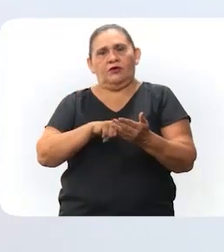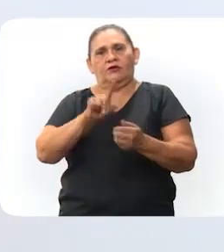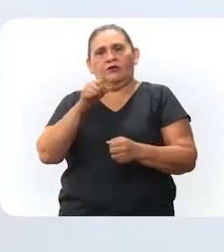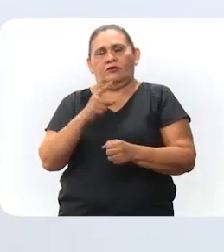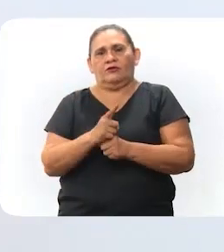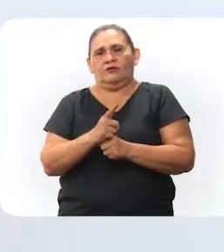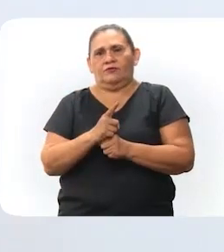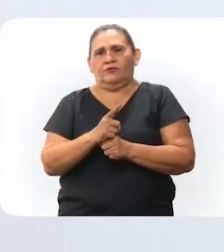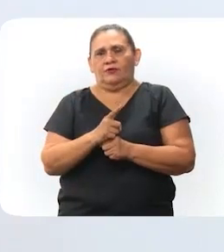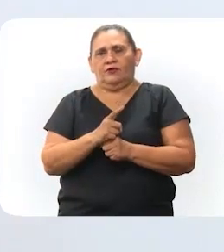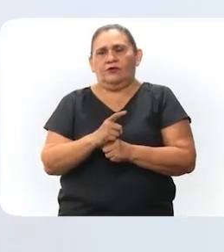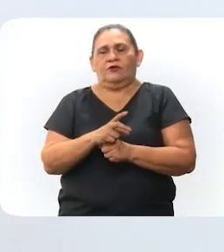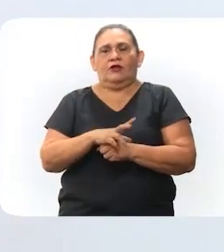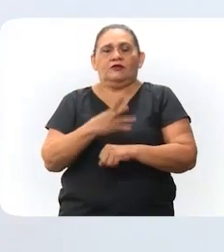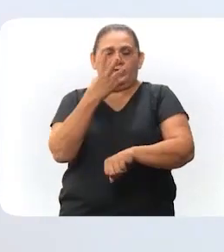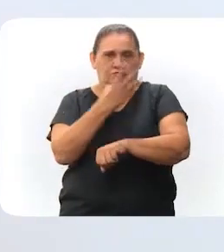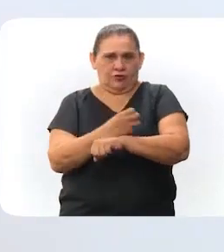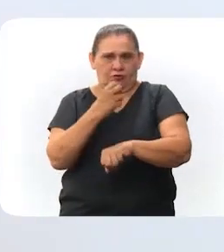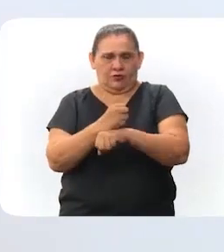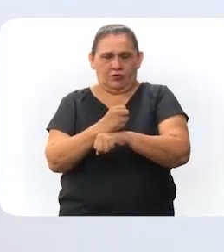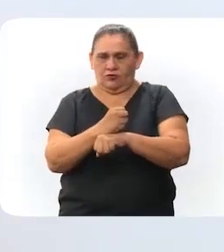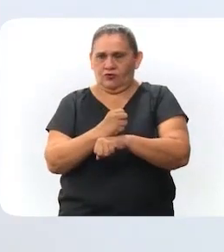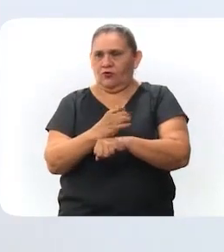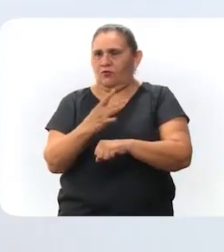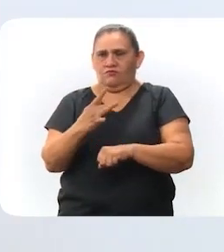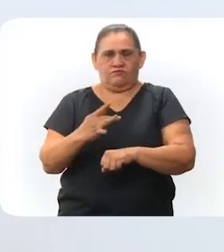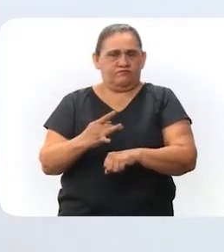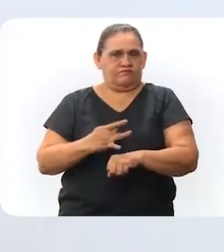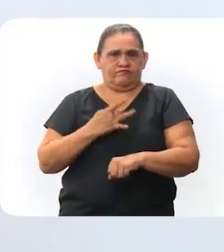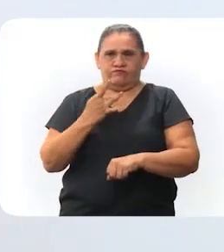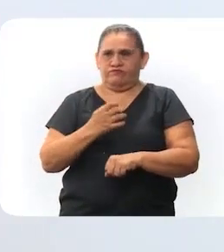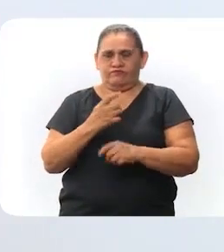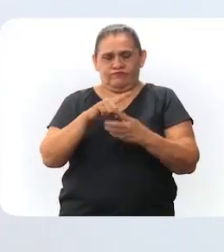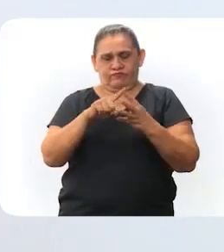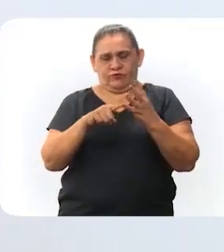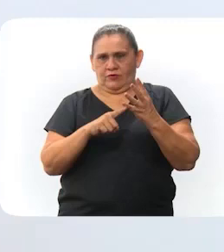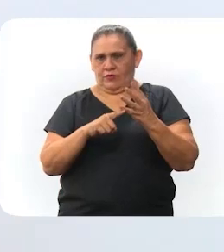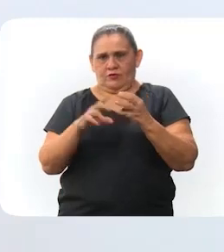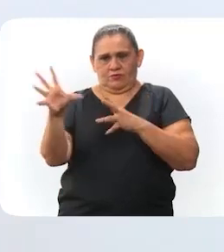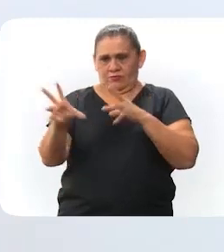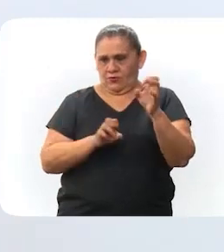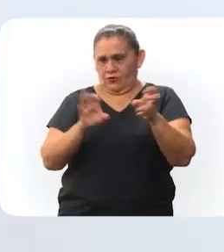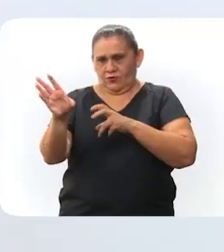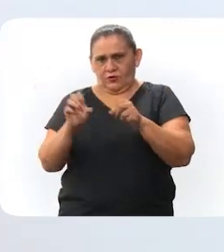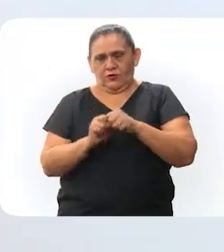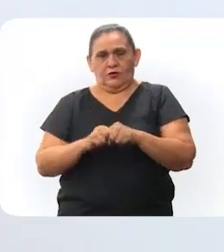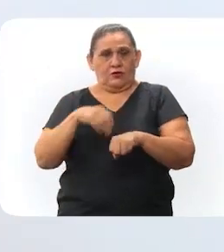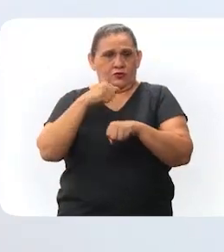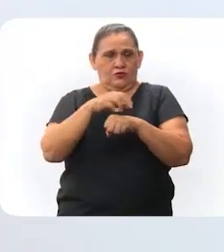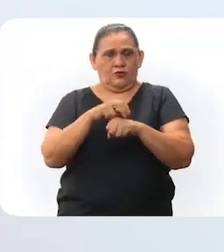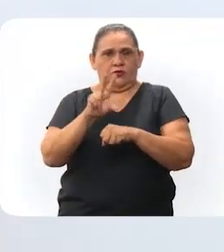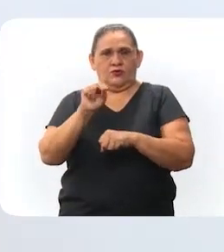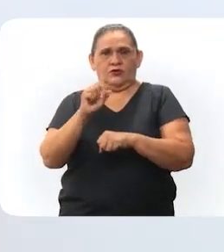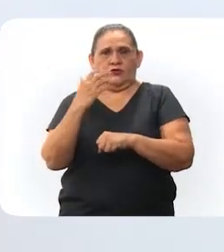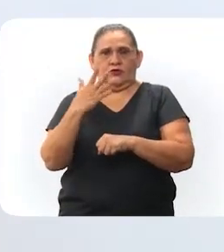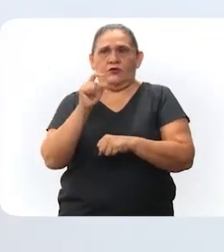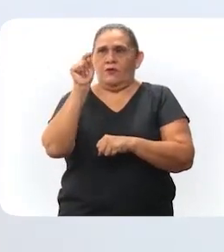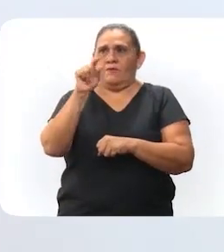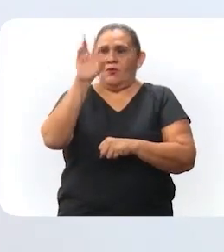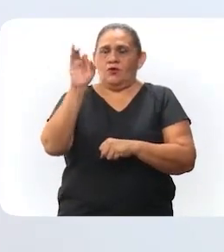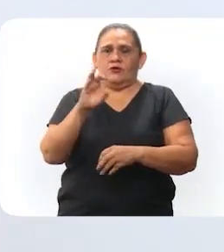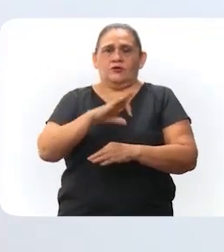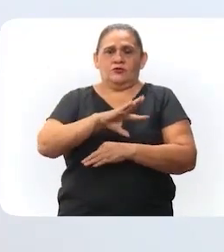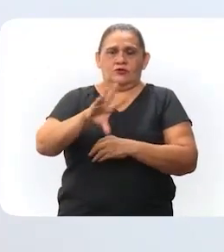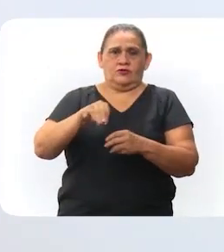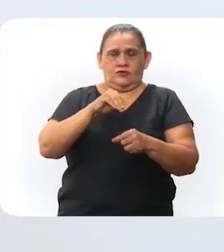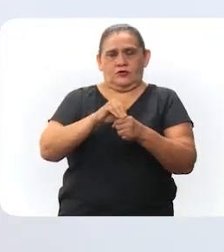48.757 pacientes ya se recuperaron, no presentan síntomas ni pueden contagiar. Esta cifra representa el 85% del